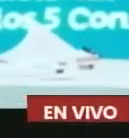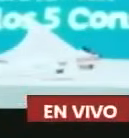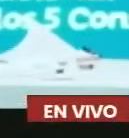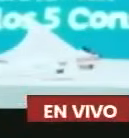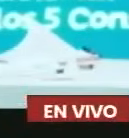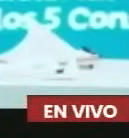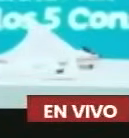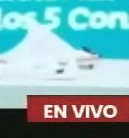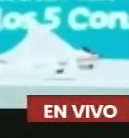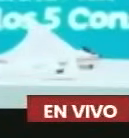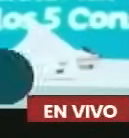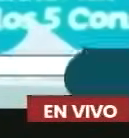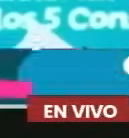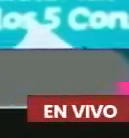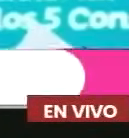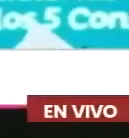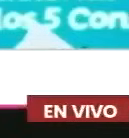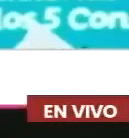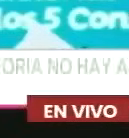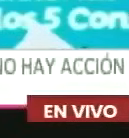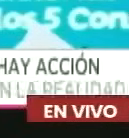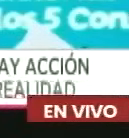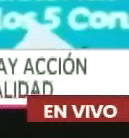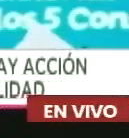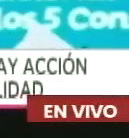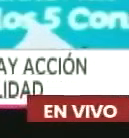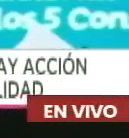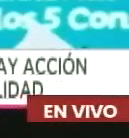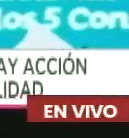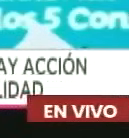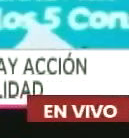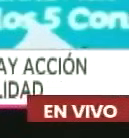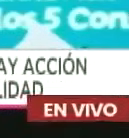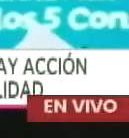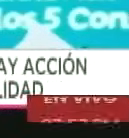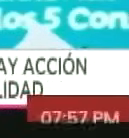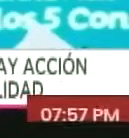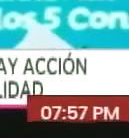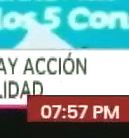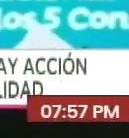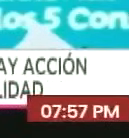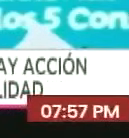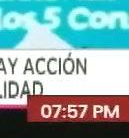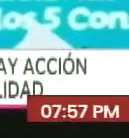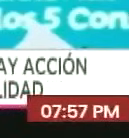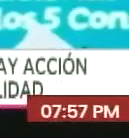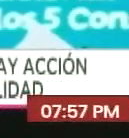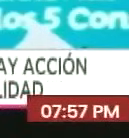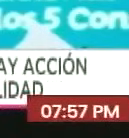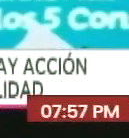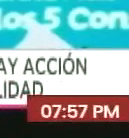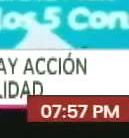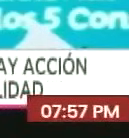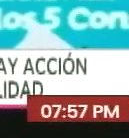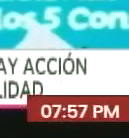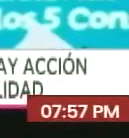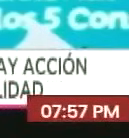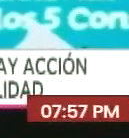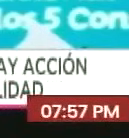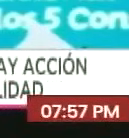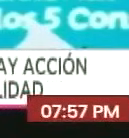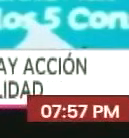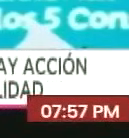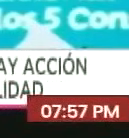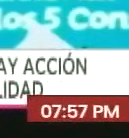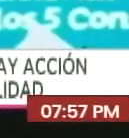La nueva época de transición al socialismo. Dijimos, la humanidad pospandemia está entrando en una nueva